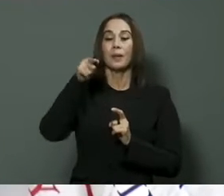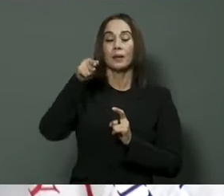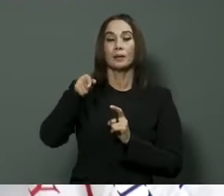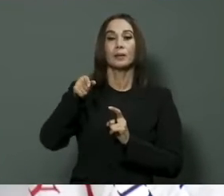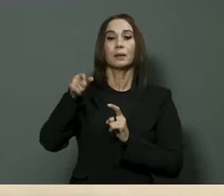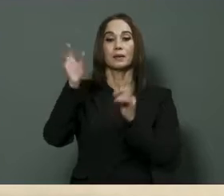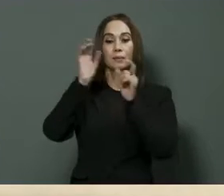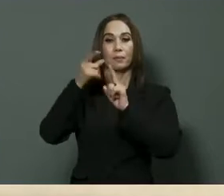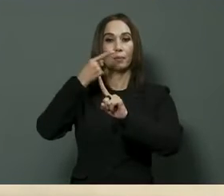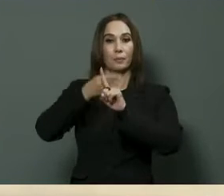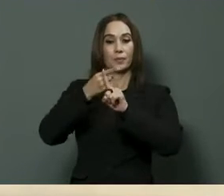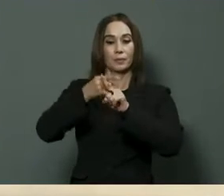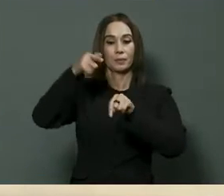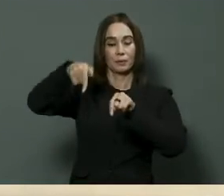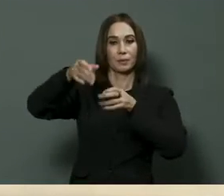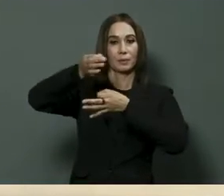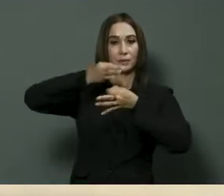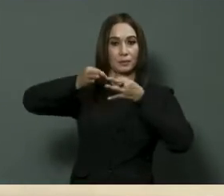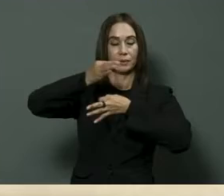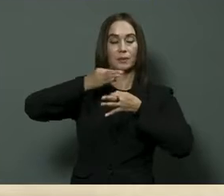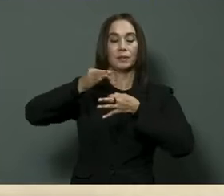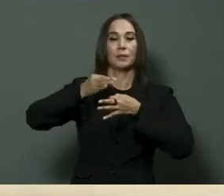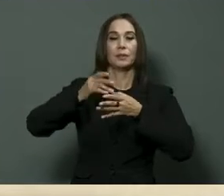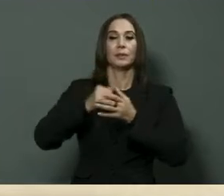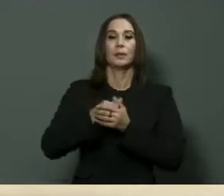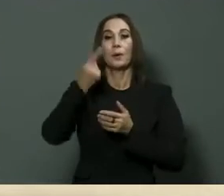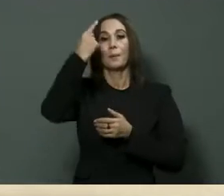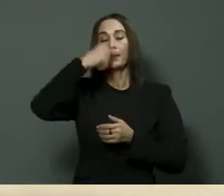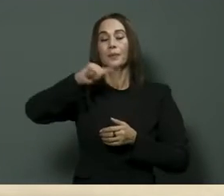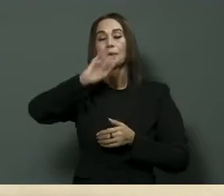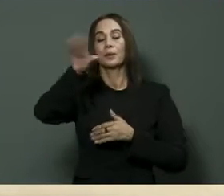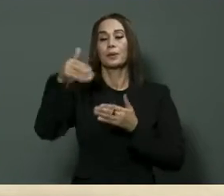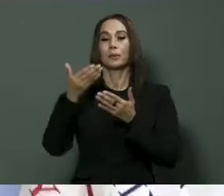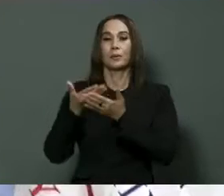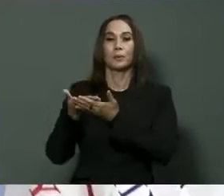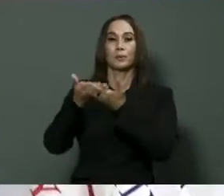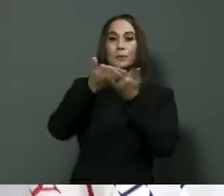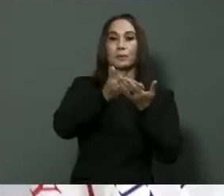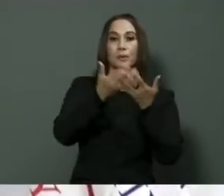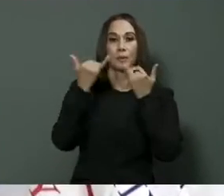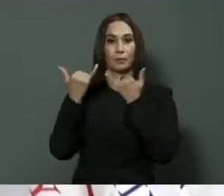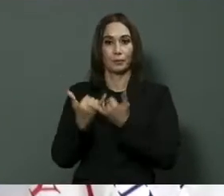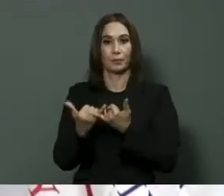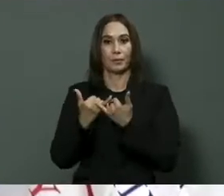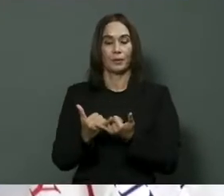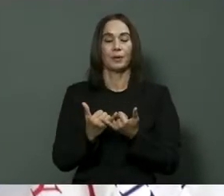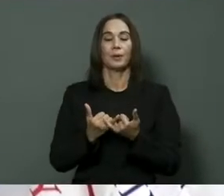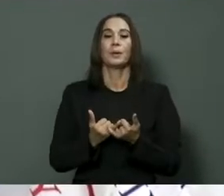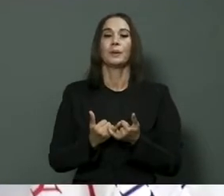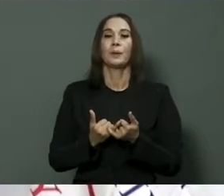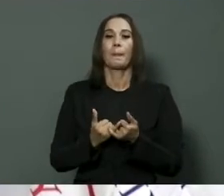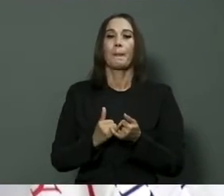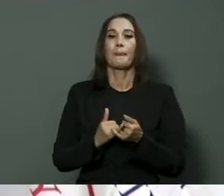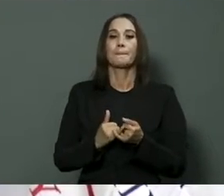positiva en toda la provincia. En tal sentido, hemos entregado en el día de hoy